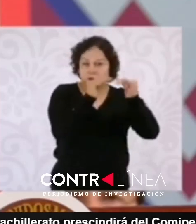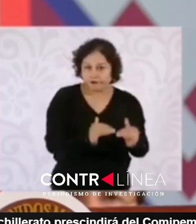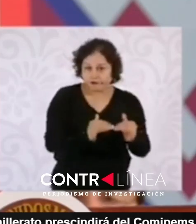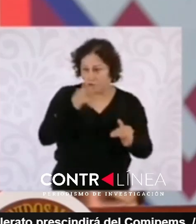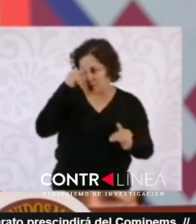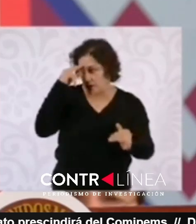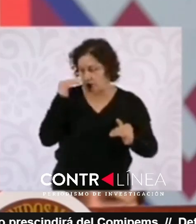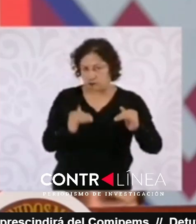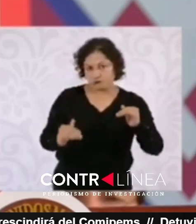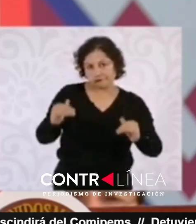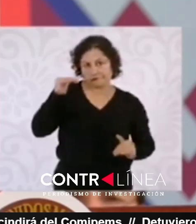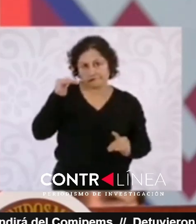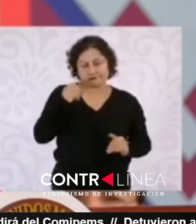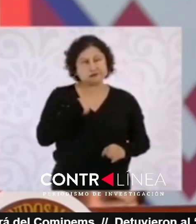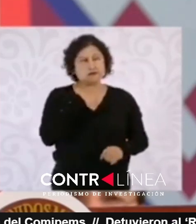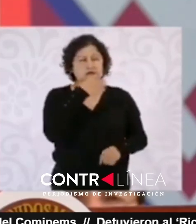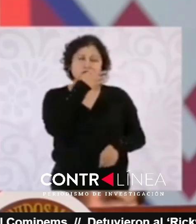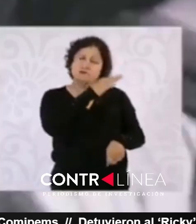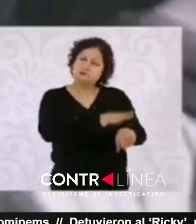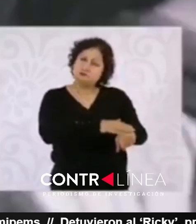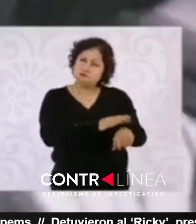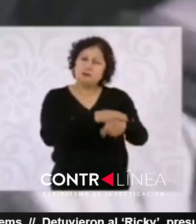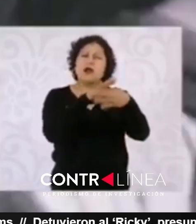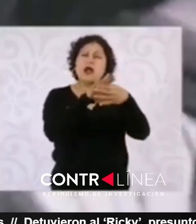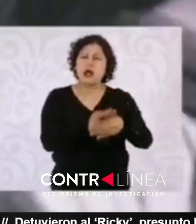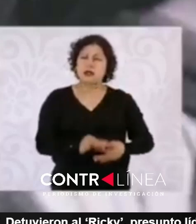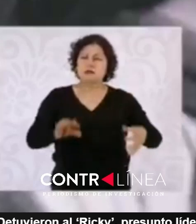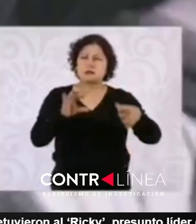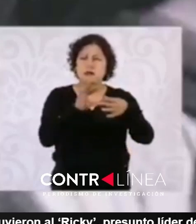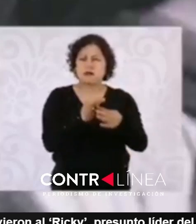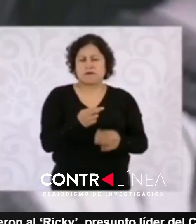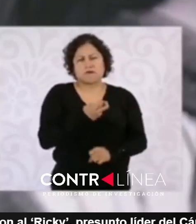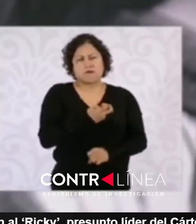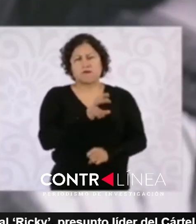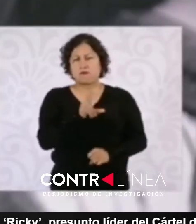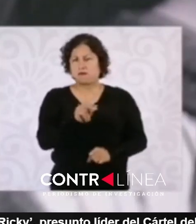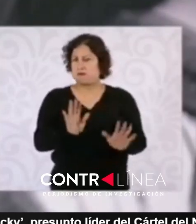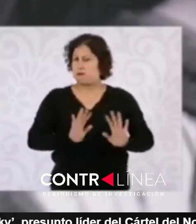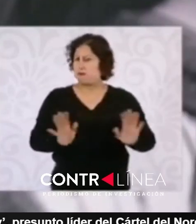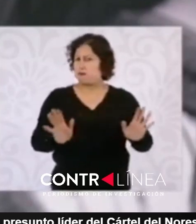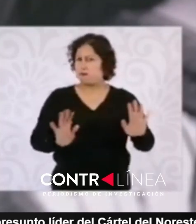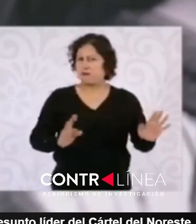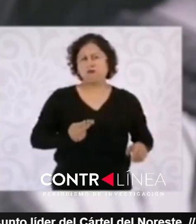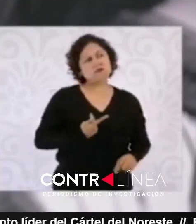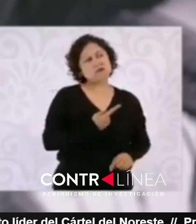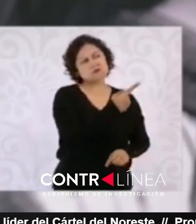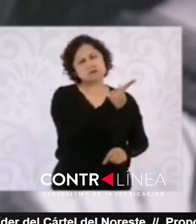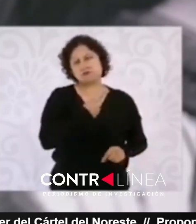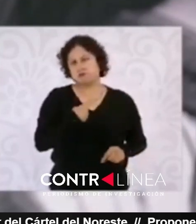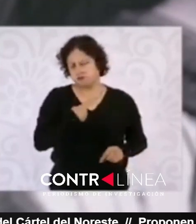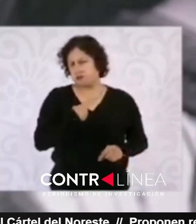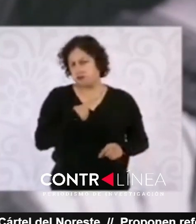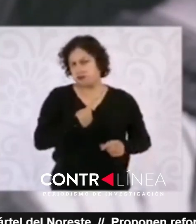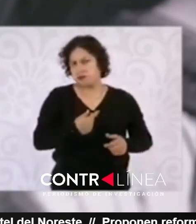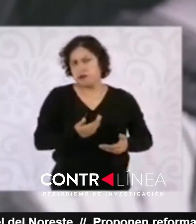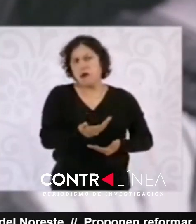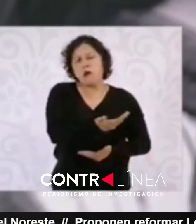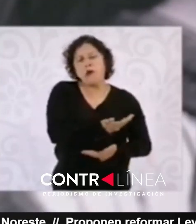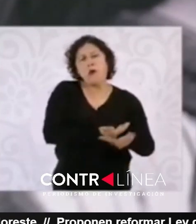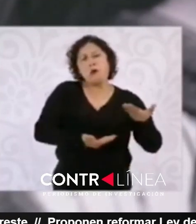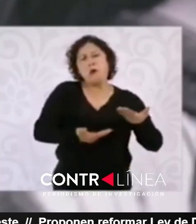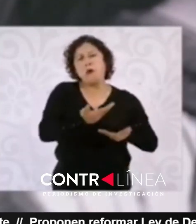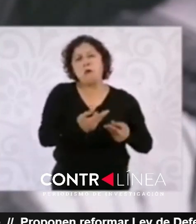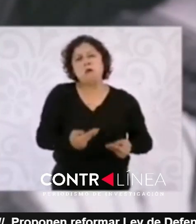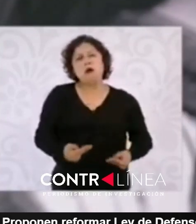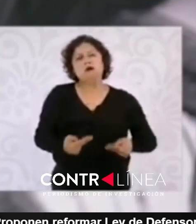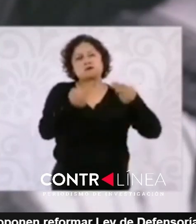pues en realidad no era déficit, que teníamos un acuerdo comercial, que éramos socios comerciales y que este era pues el